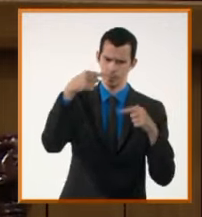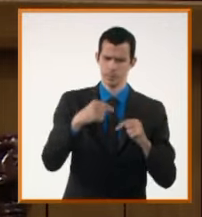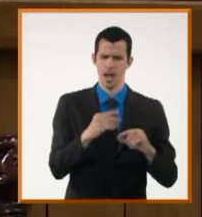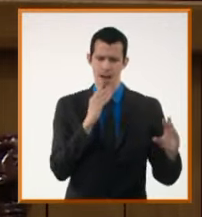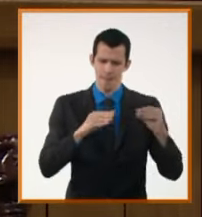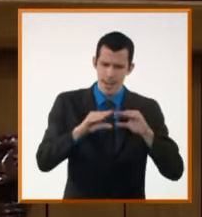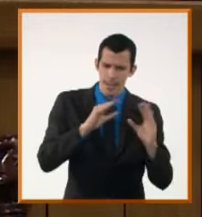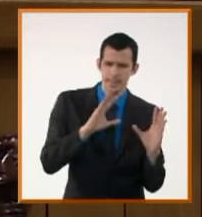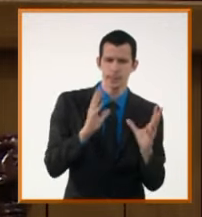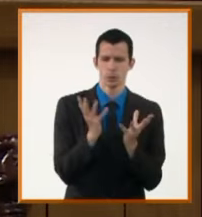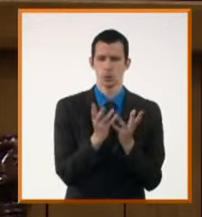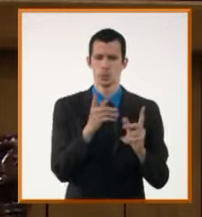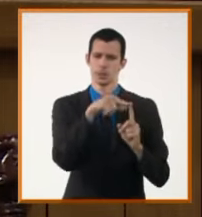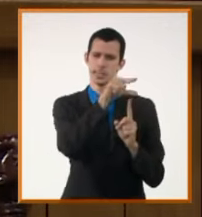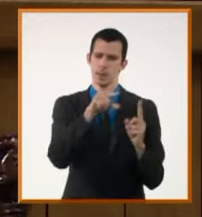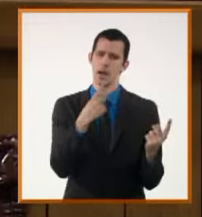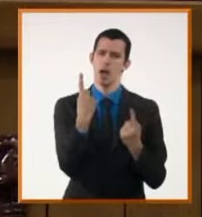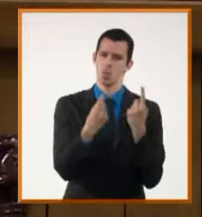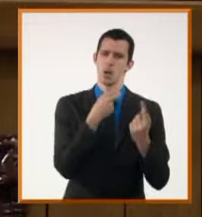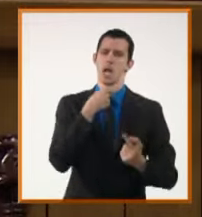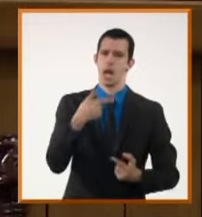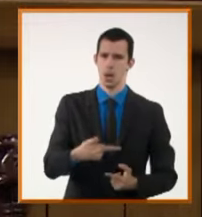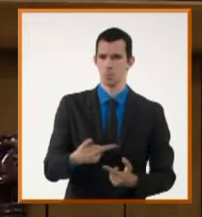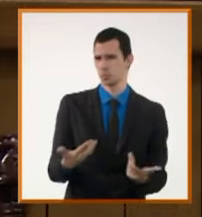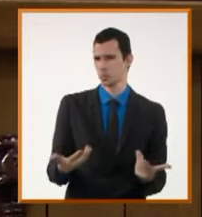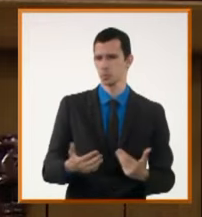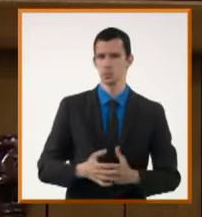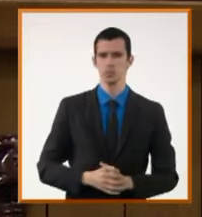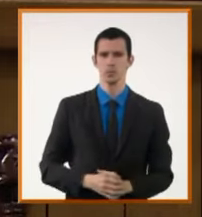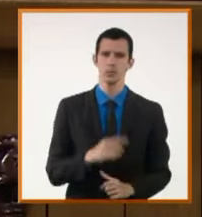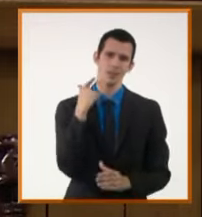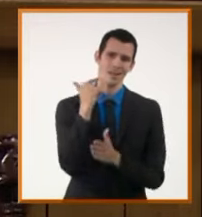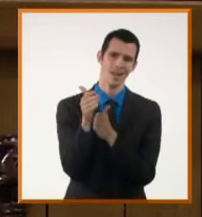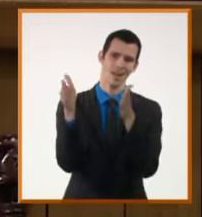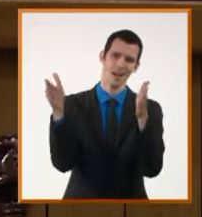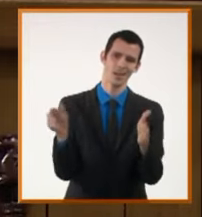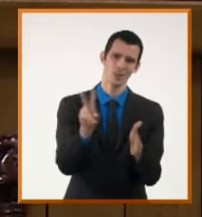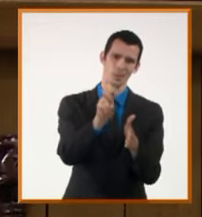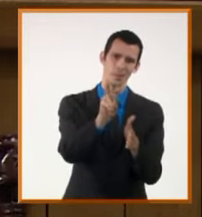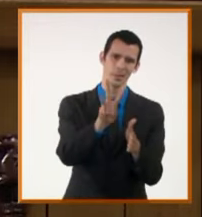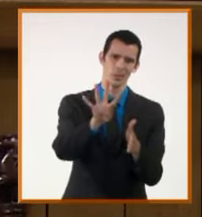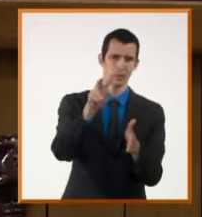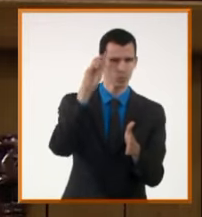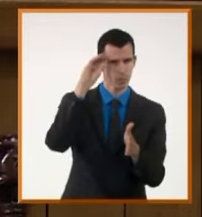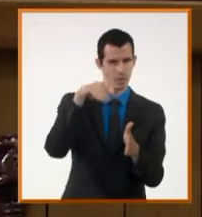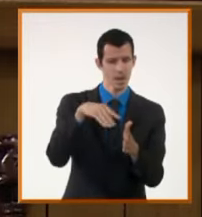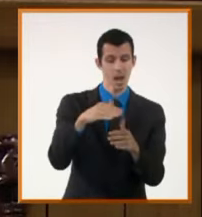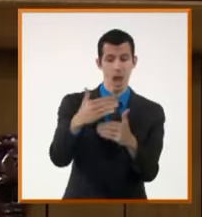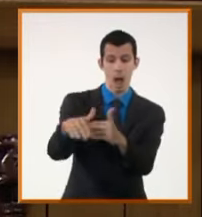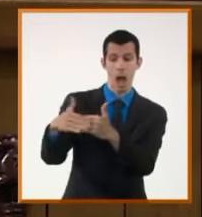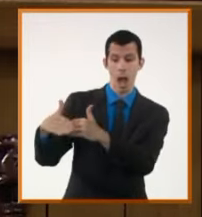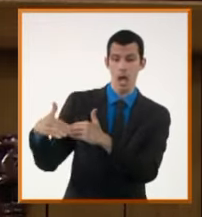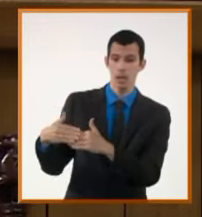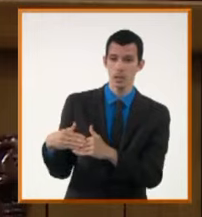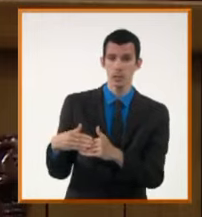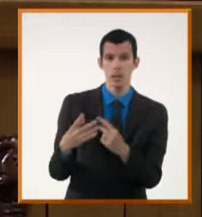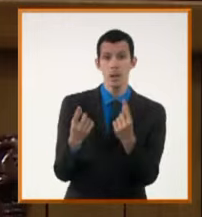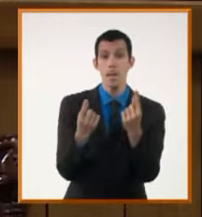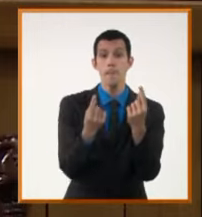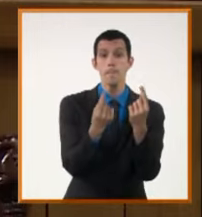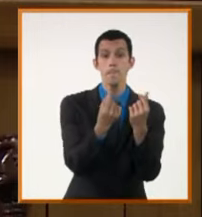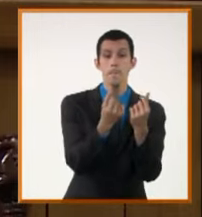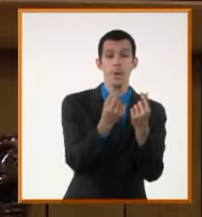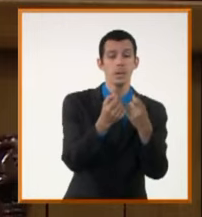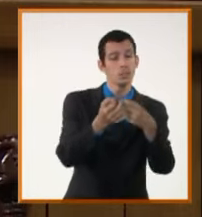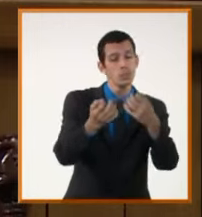Enfrentar en el 2024 la situación de esos precios especulativos y abusivos de